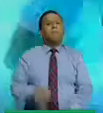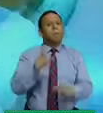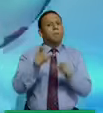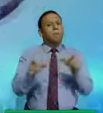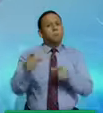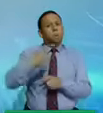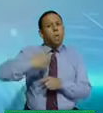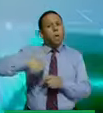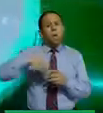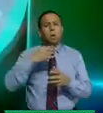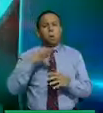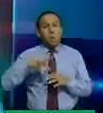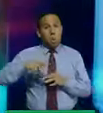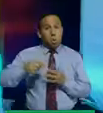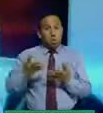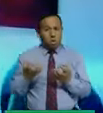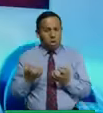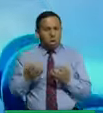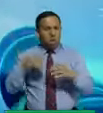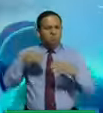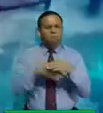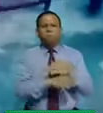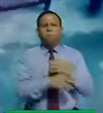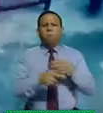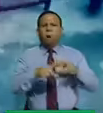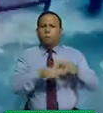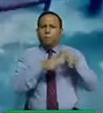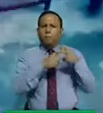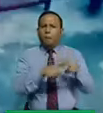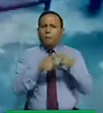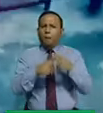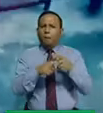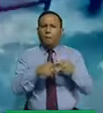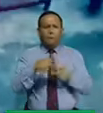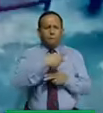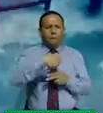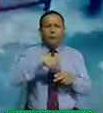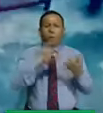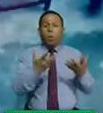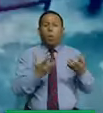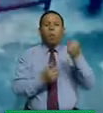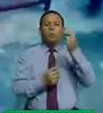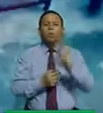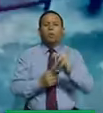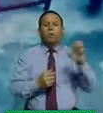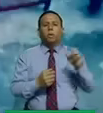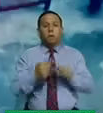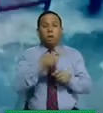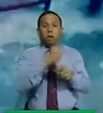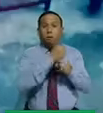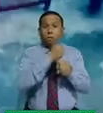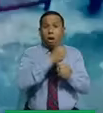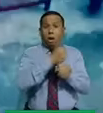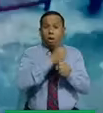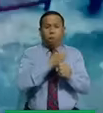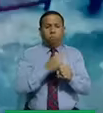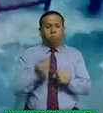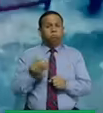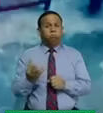Delincuentes irrumpieron en un taller mecánico para asaltar a los trabajadores en el suroeste de Guayaquil. Los zampones, que